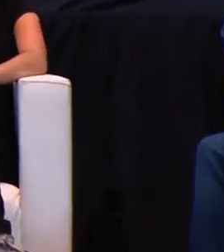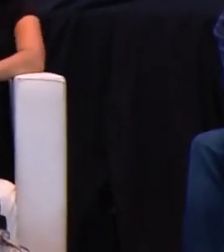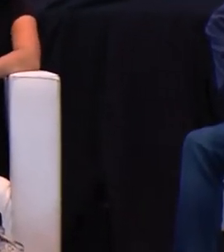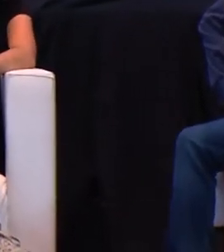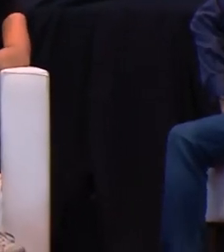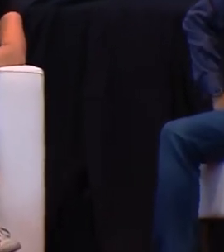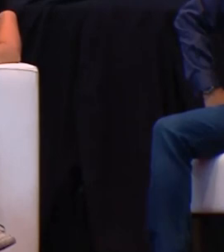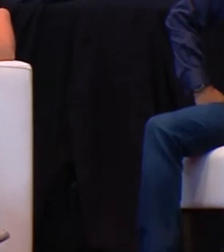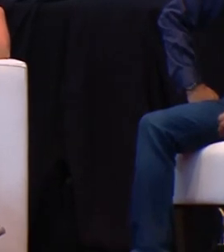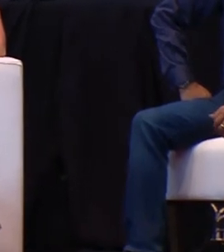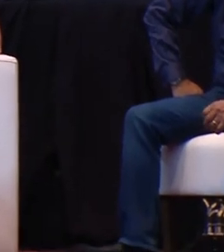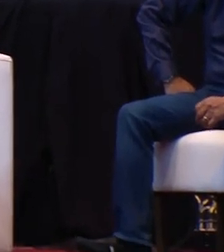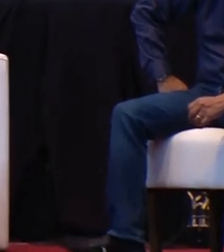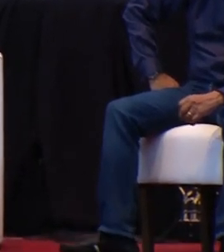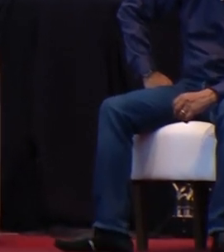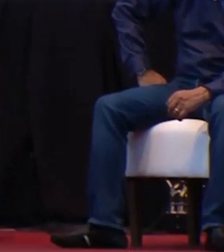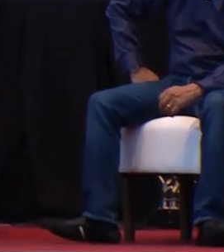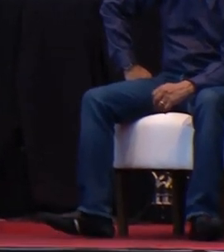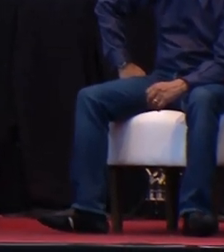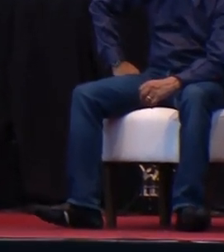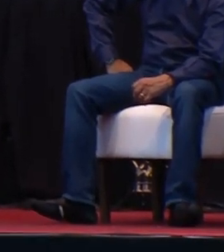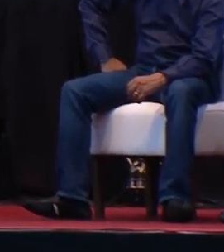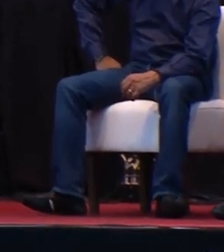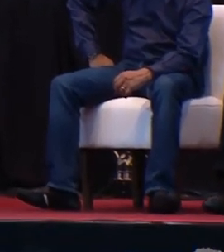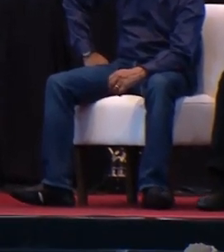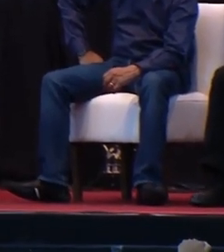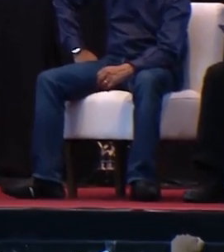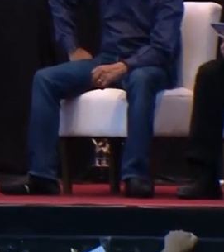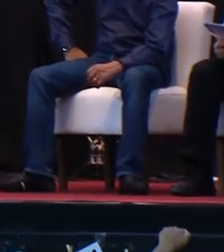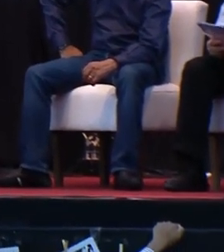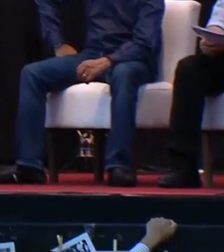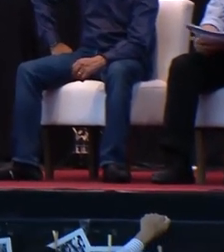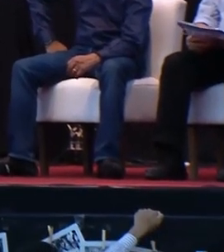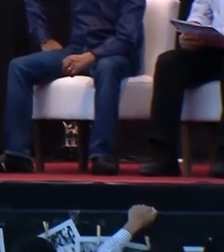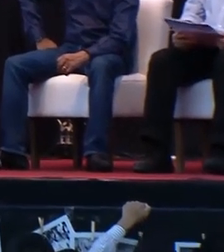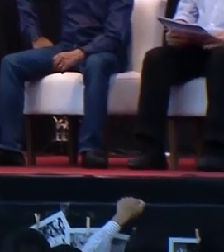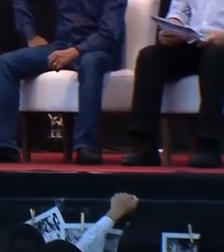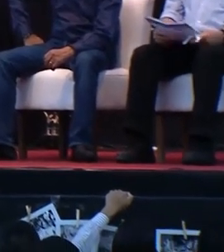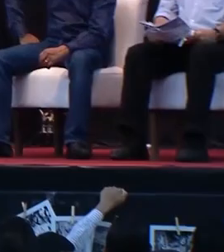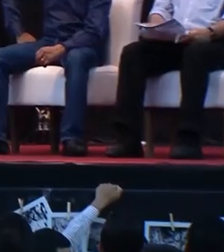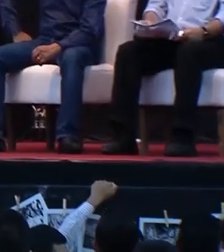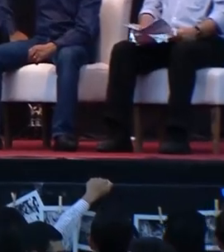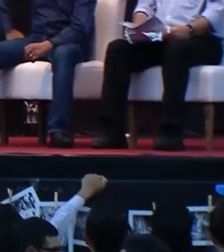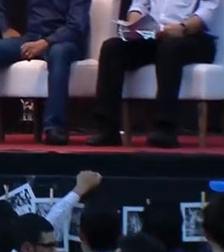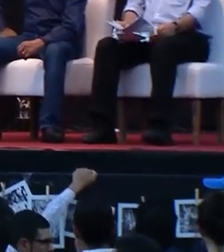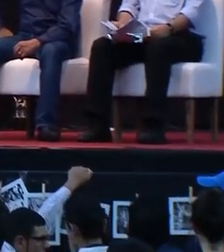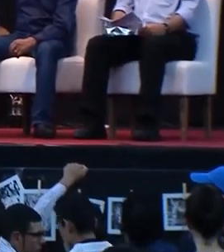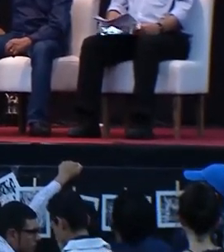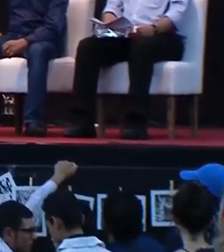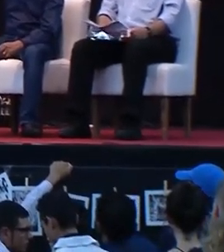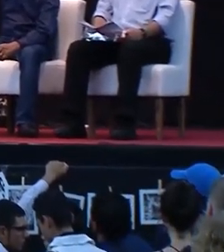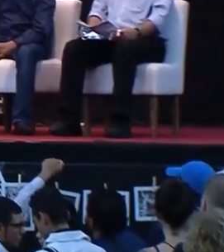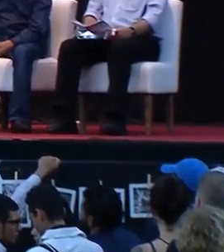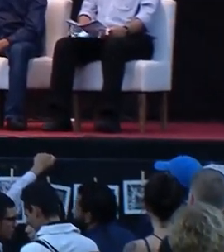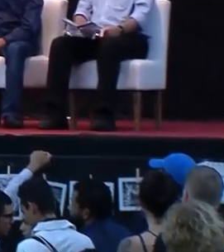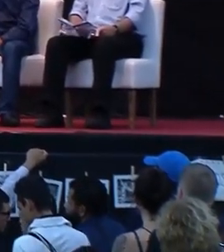Resistencia, resistencia, resistencia. Hemos aprendido que cada uno resiste en su